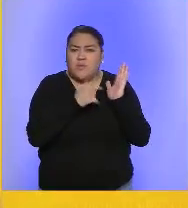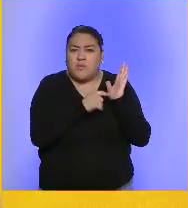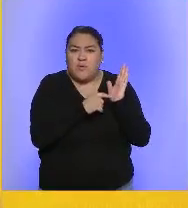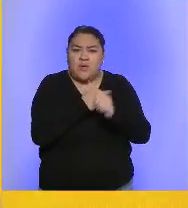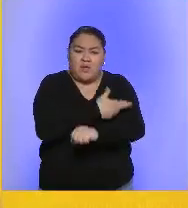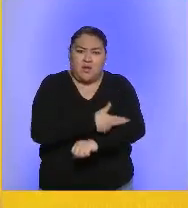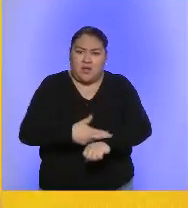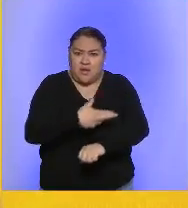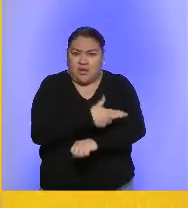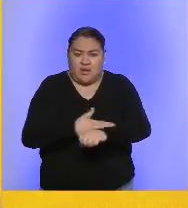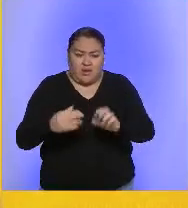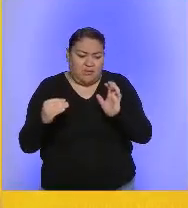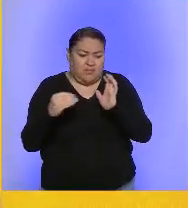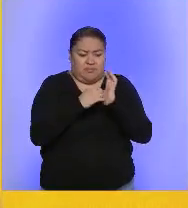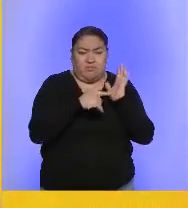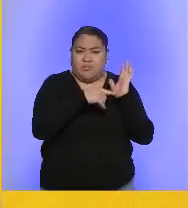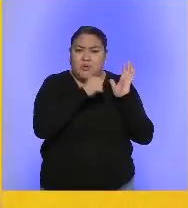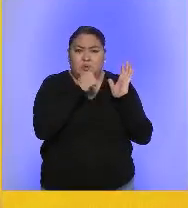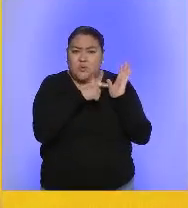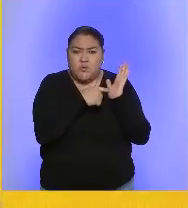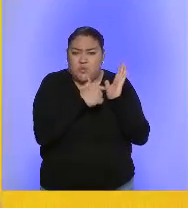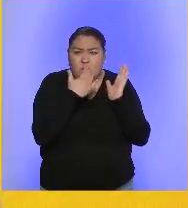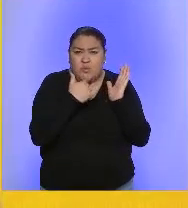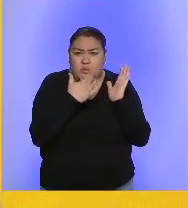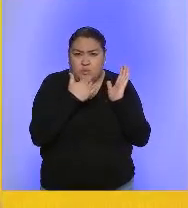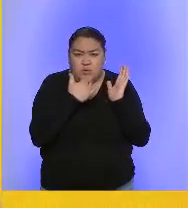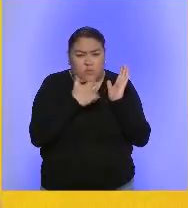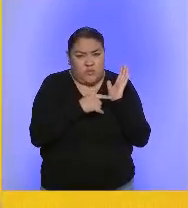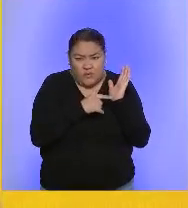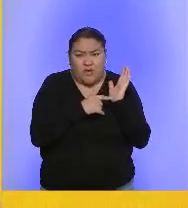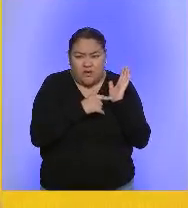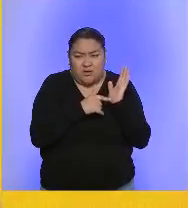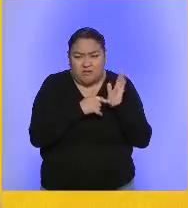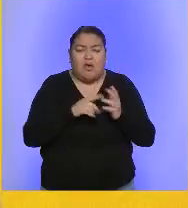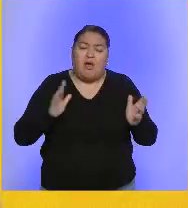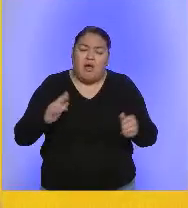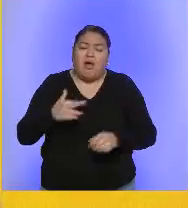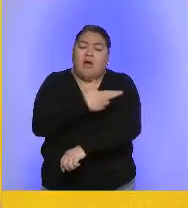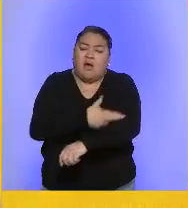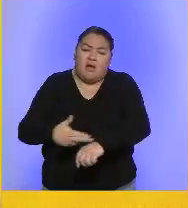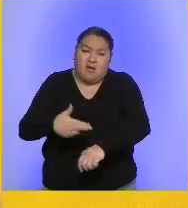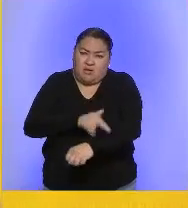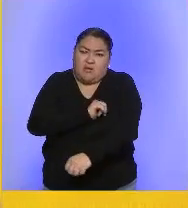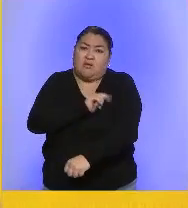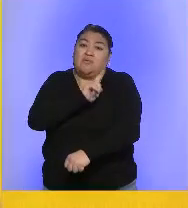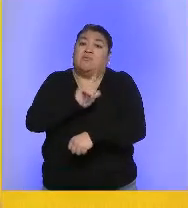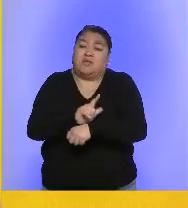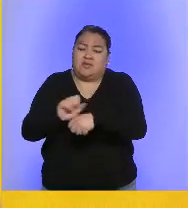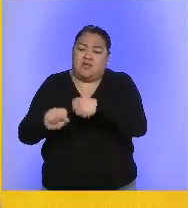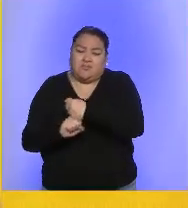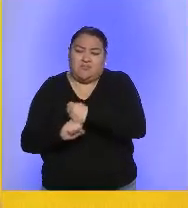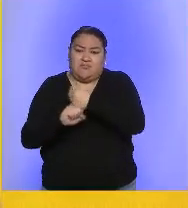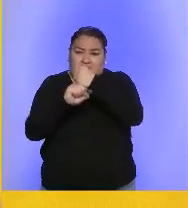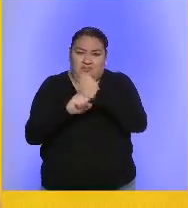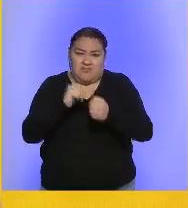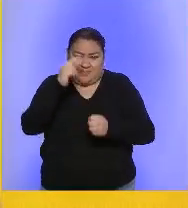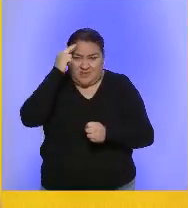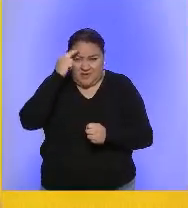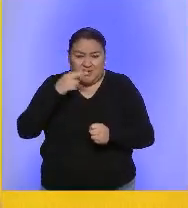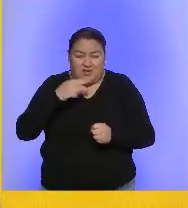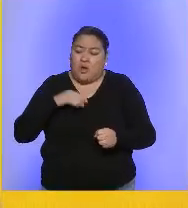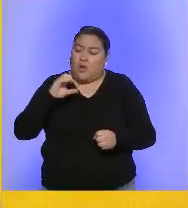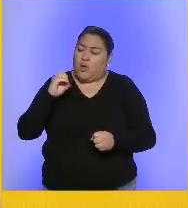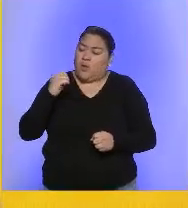no teníamos normatividad, sino que es a través de los reglamentos que hicieron los OPLES y de las acciones afirmativas que hicieron